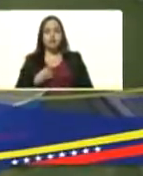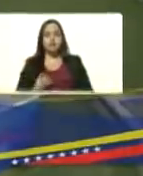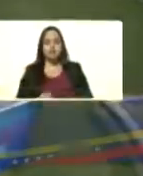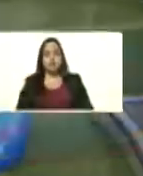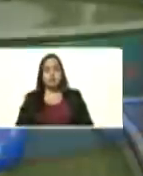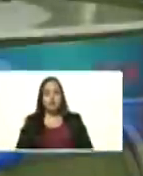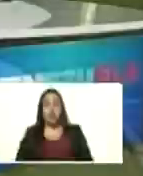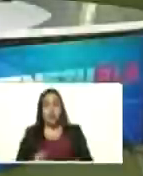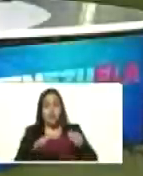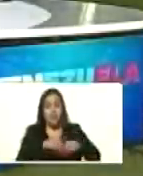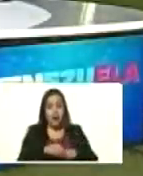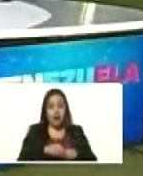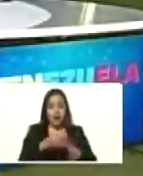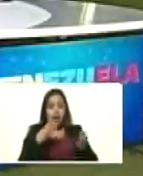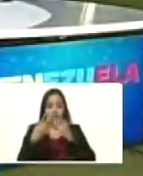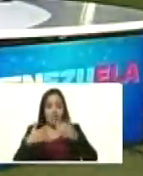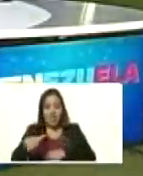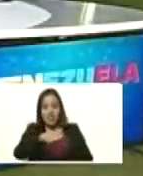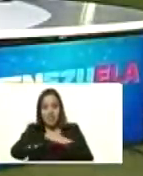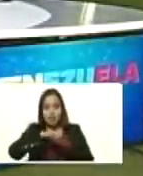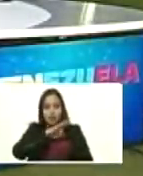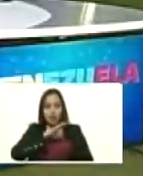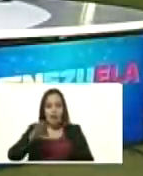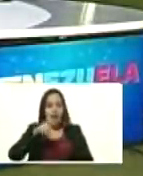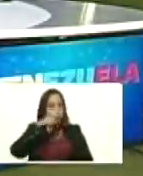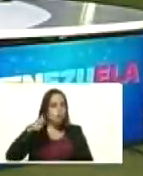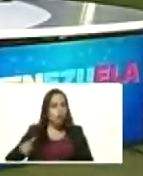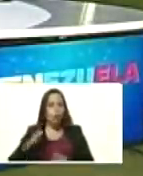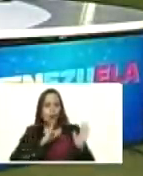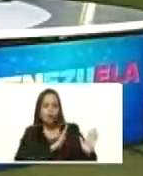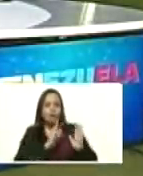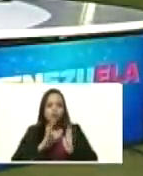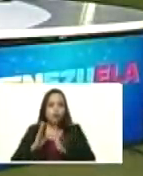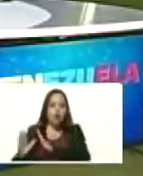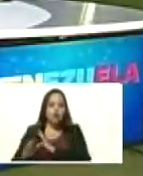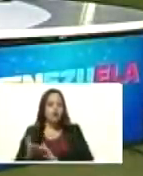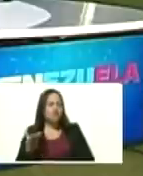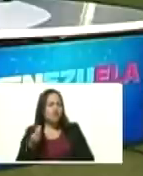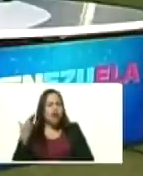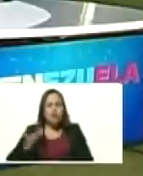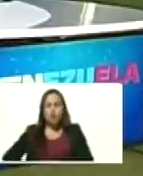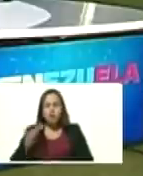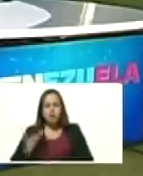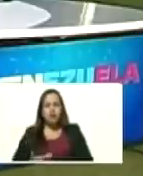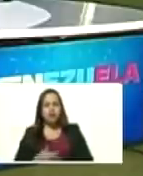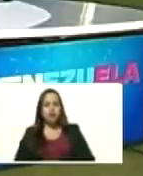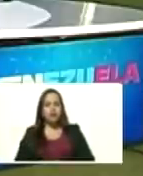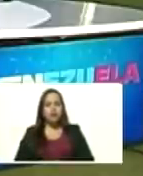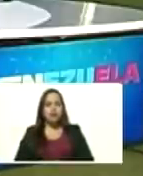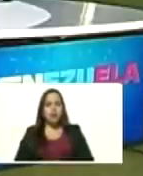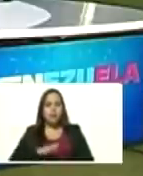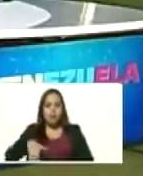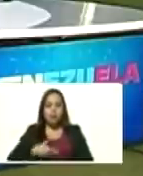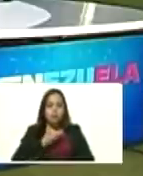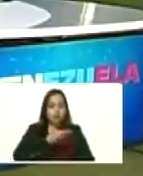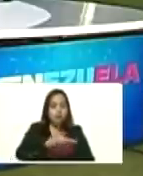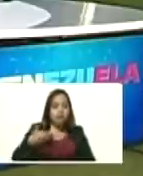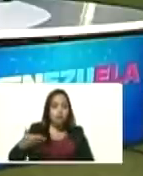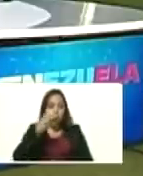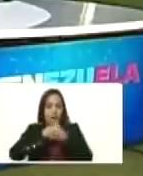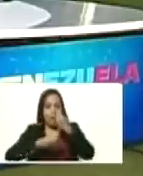el poder popular la organización del poder popular muy importante para la distribución del